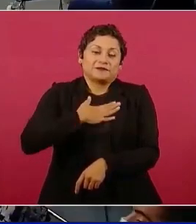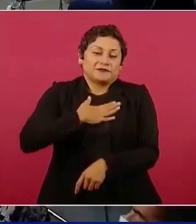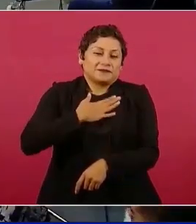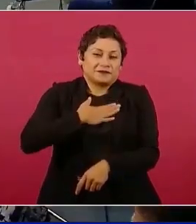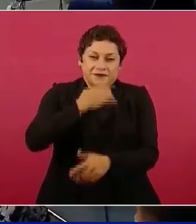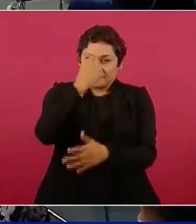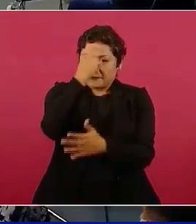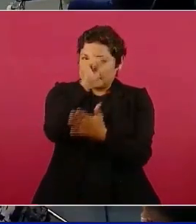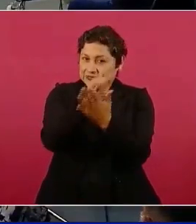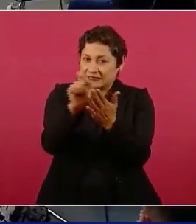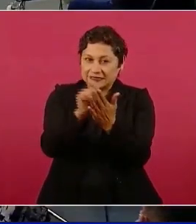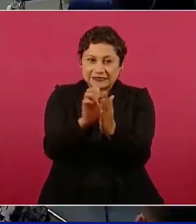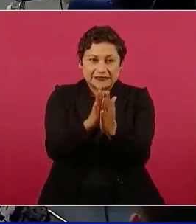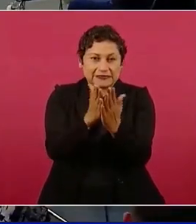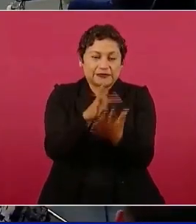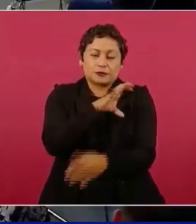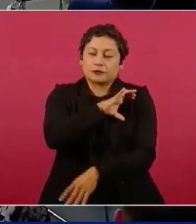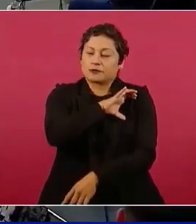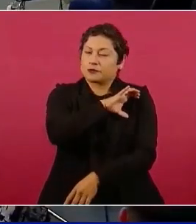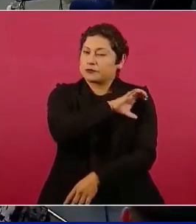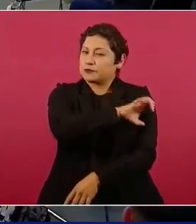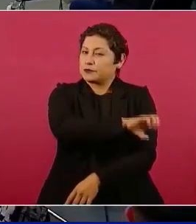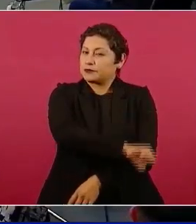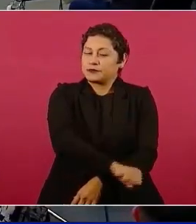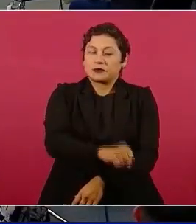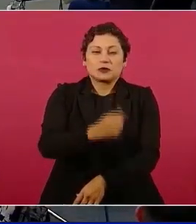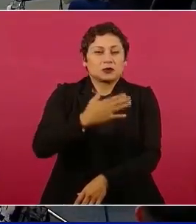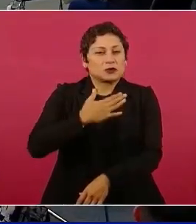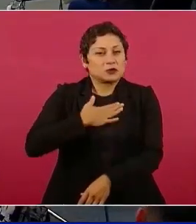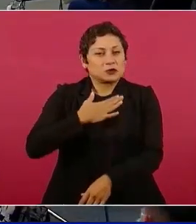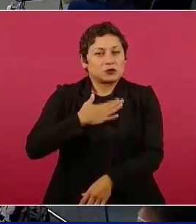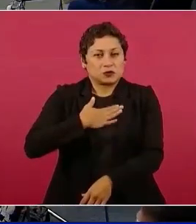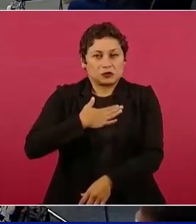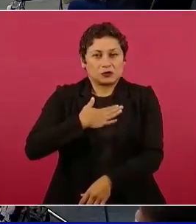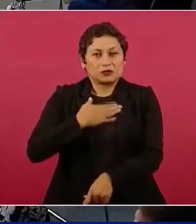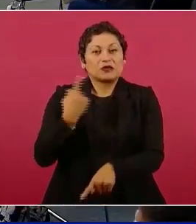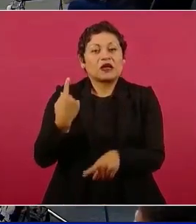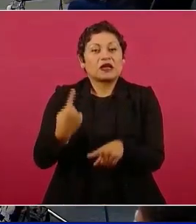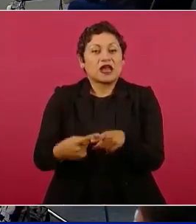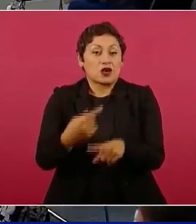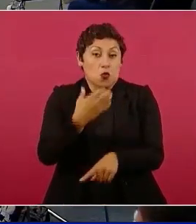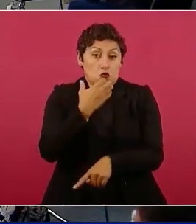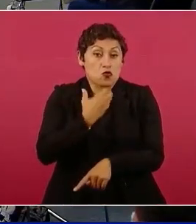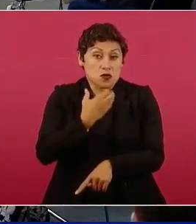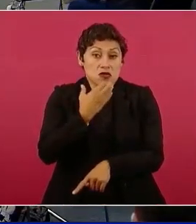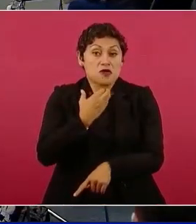preferidos de cabecera, mis libros preferidos de cabecera, es un judío,